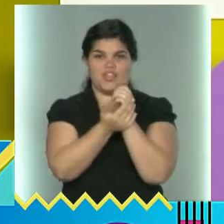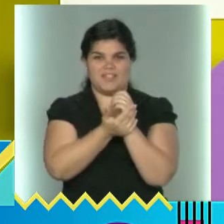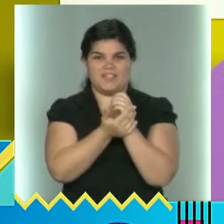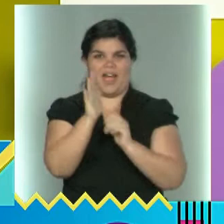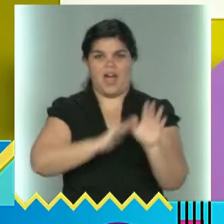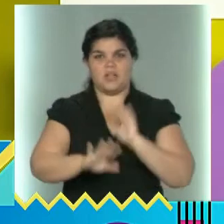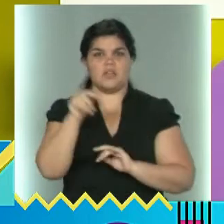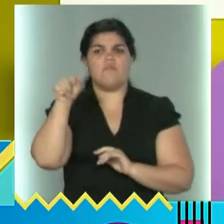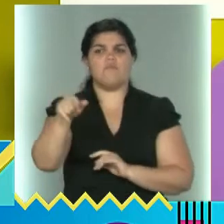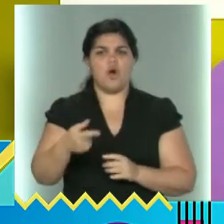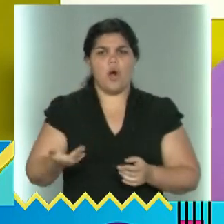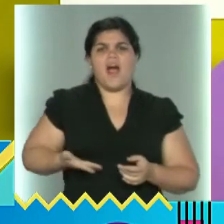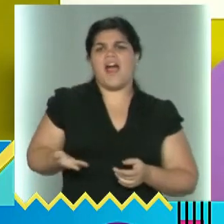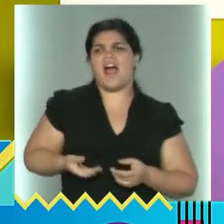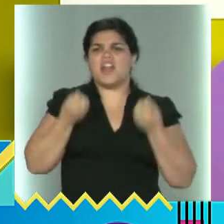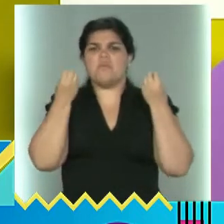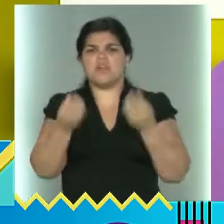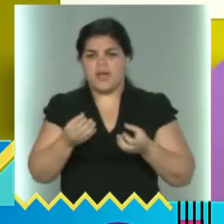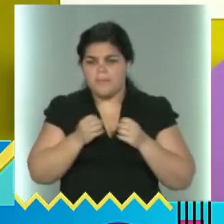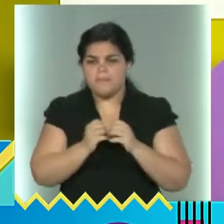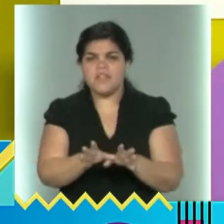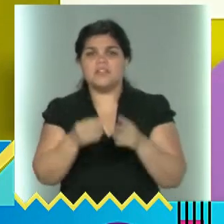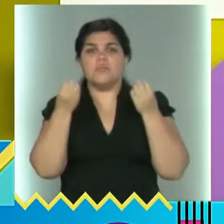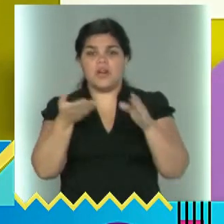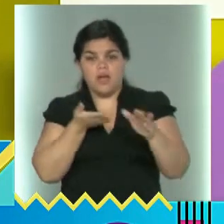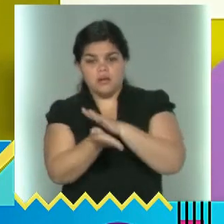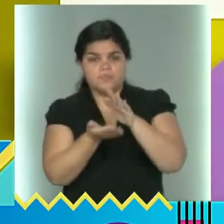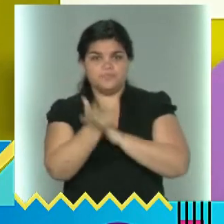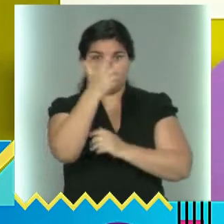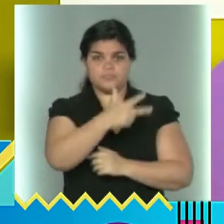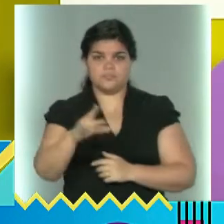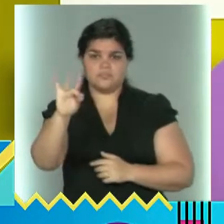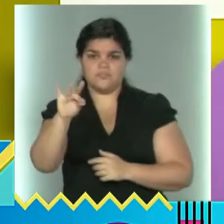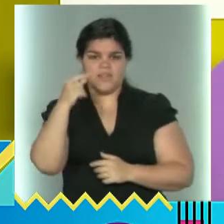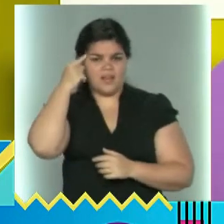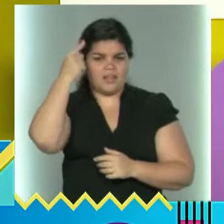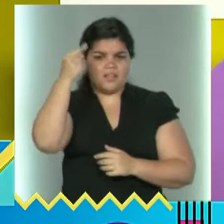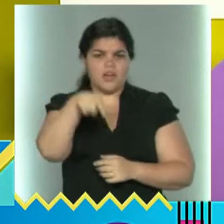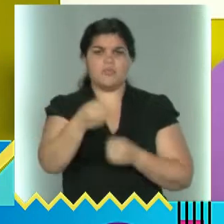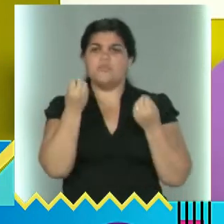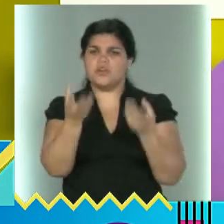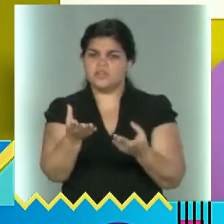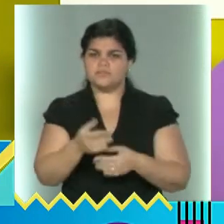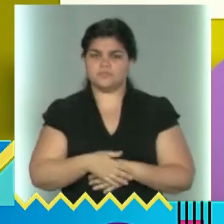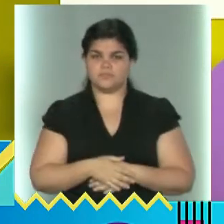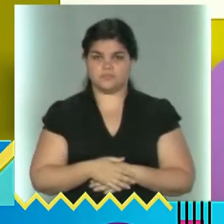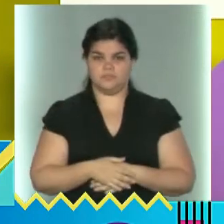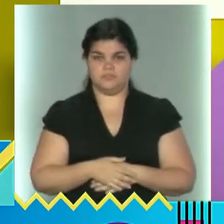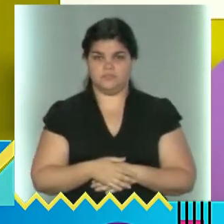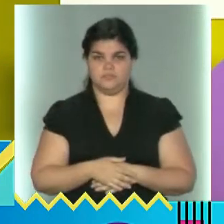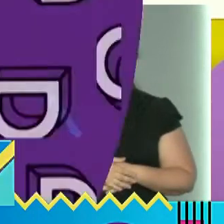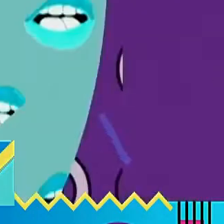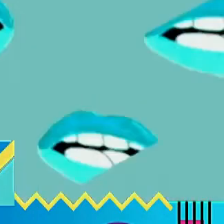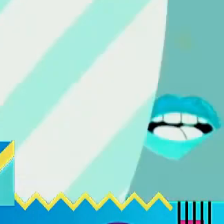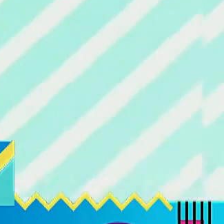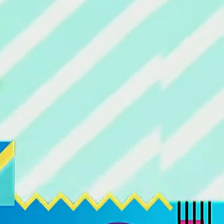poquito cuál es tu motivación, ¿no?, al momento de sentarte adelante de tu impresora 3D y decir, voy a hacer esto. Bueno, más que nada